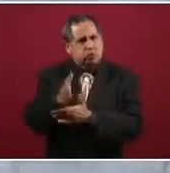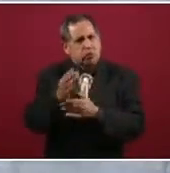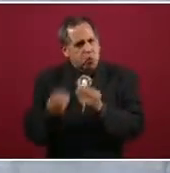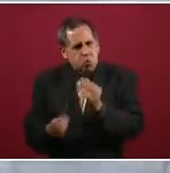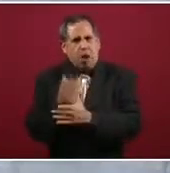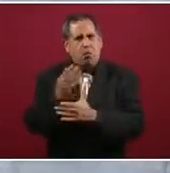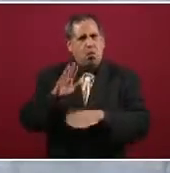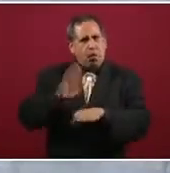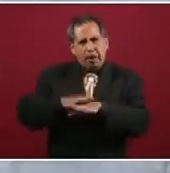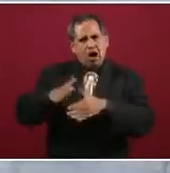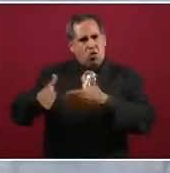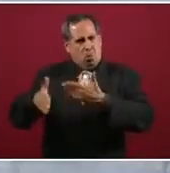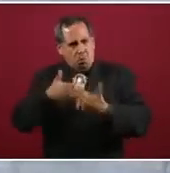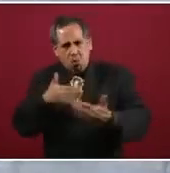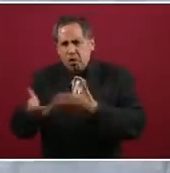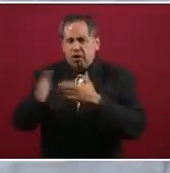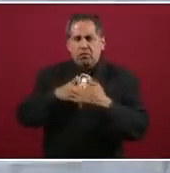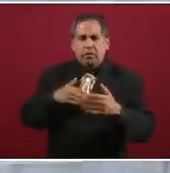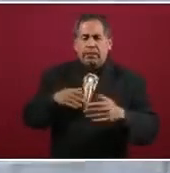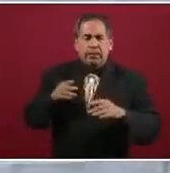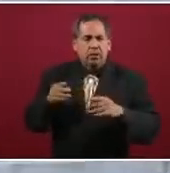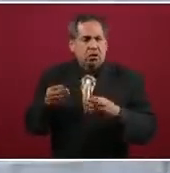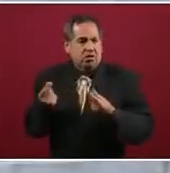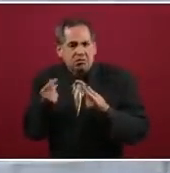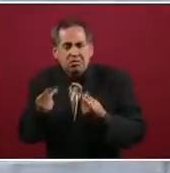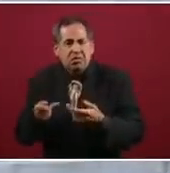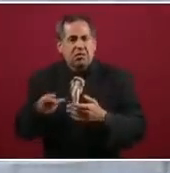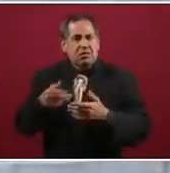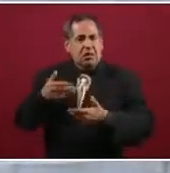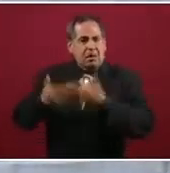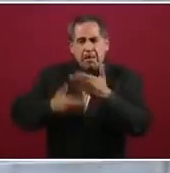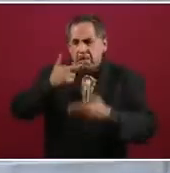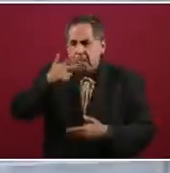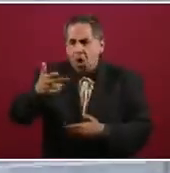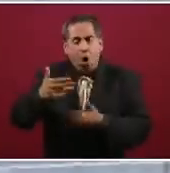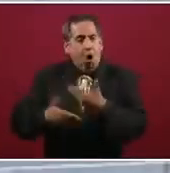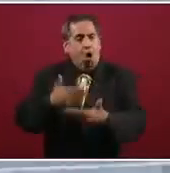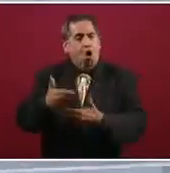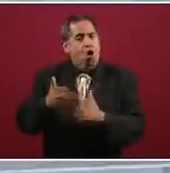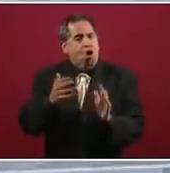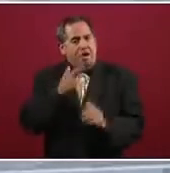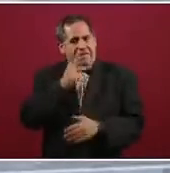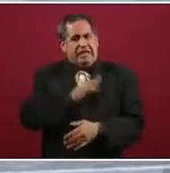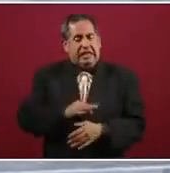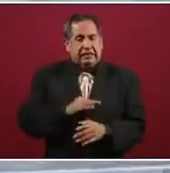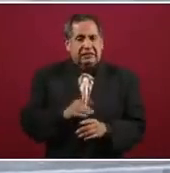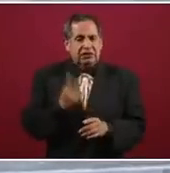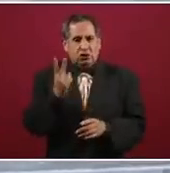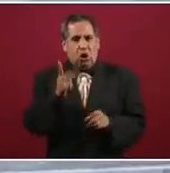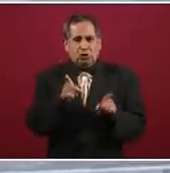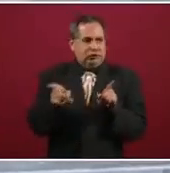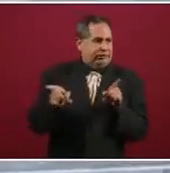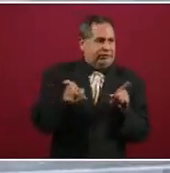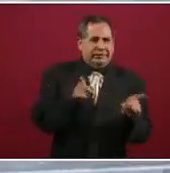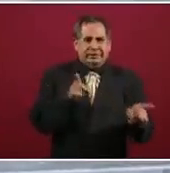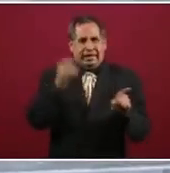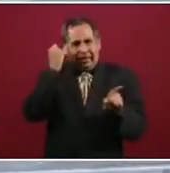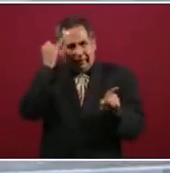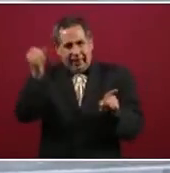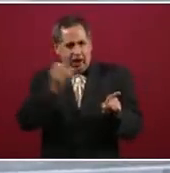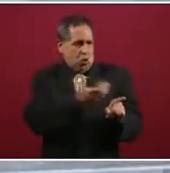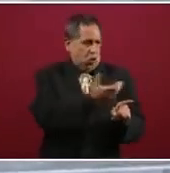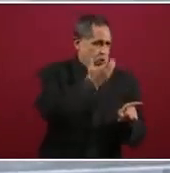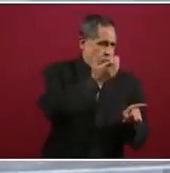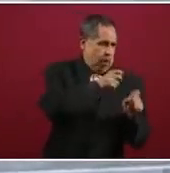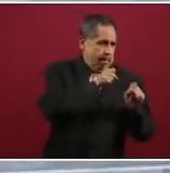moderna, dinámica, feliz. Y esas dos visiones van a